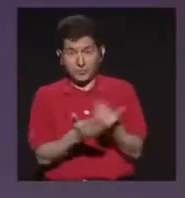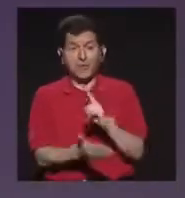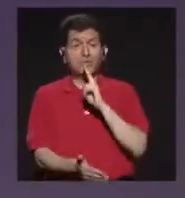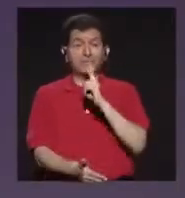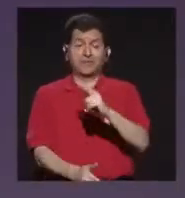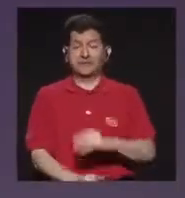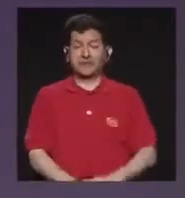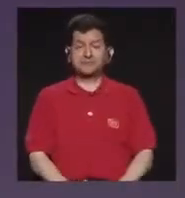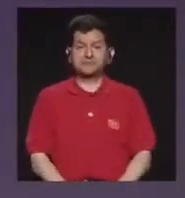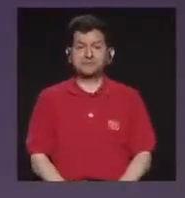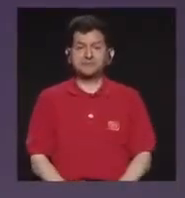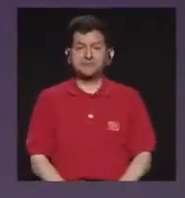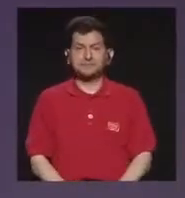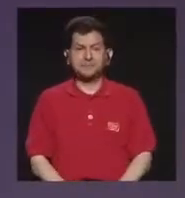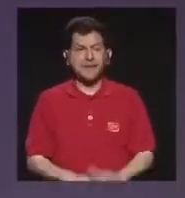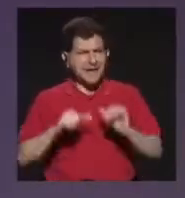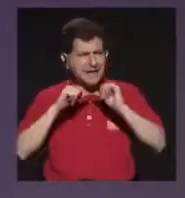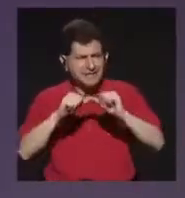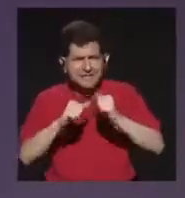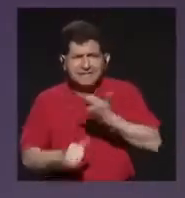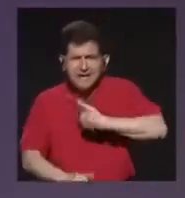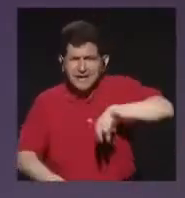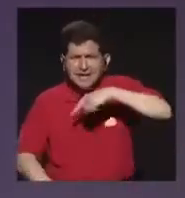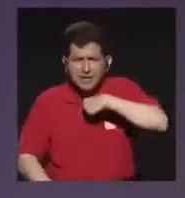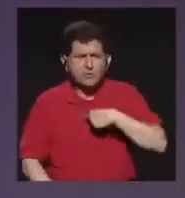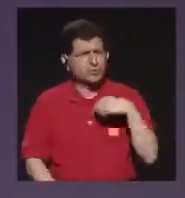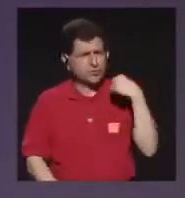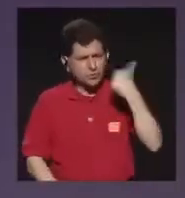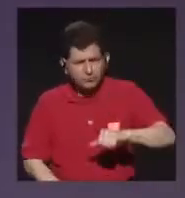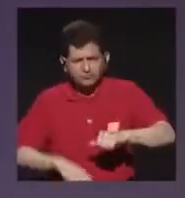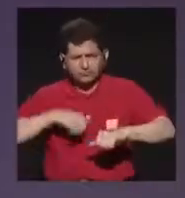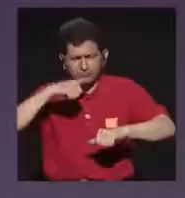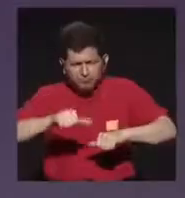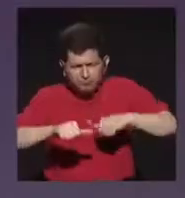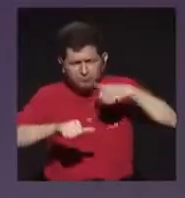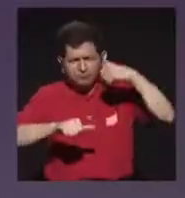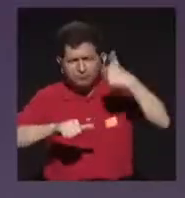realidad. Todavía seguimos haciendo pues, esfuerzos